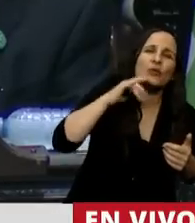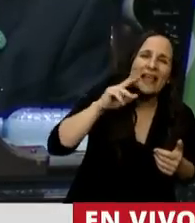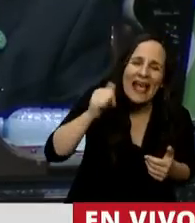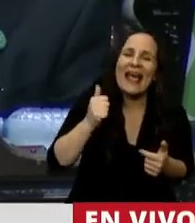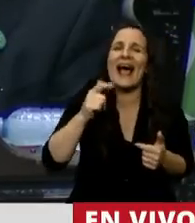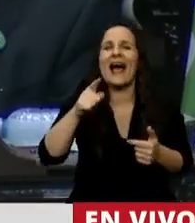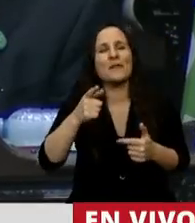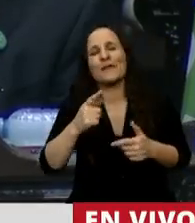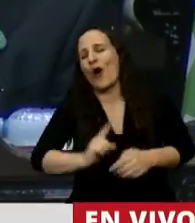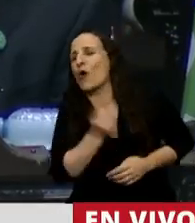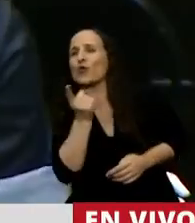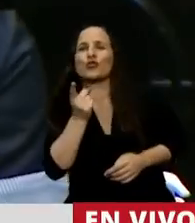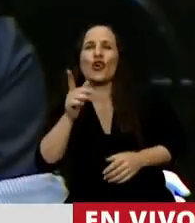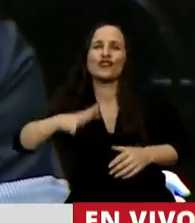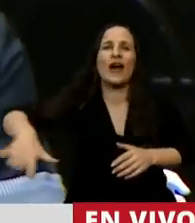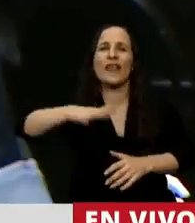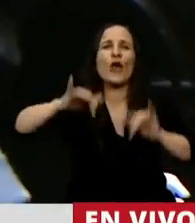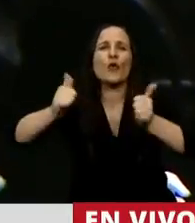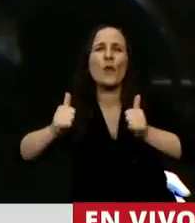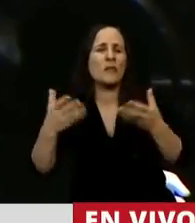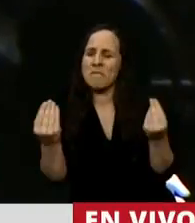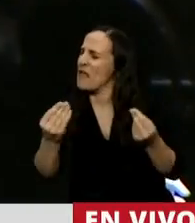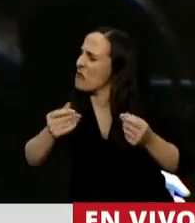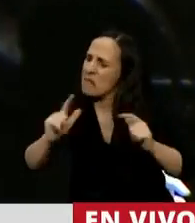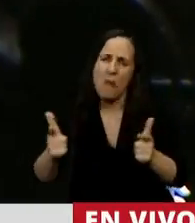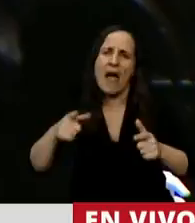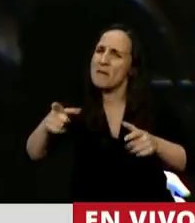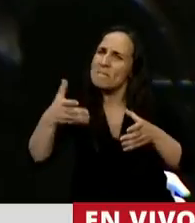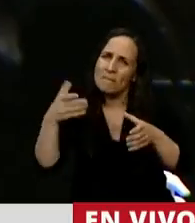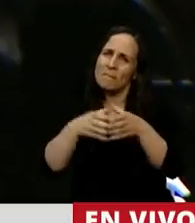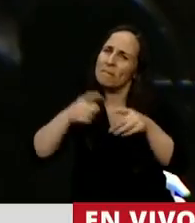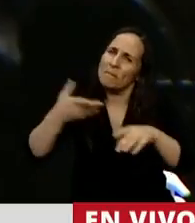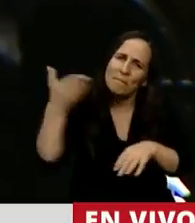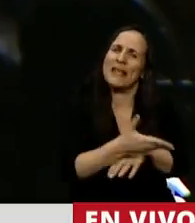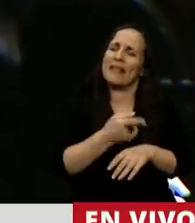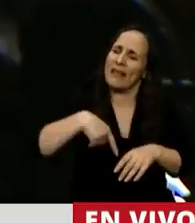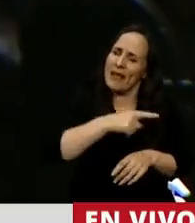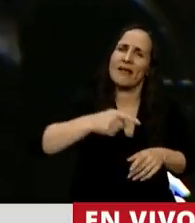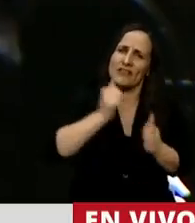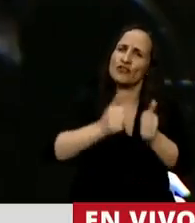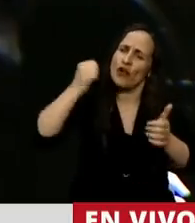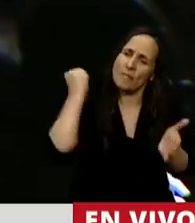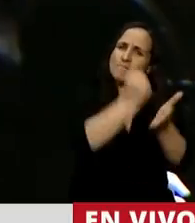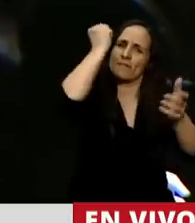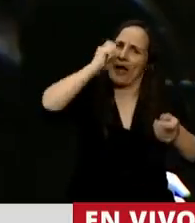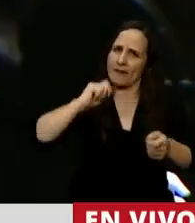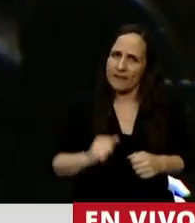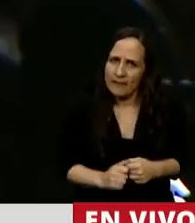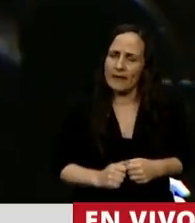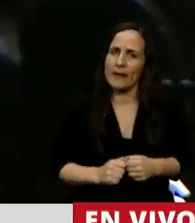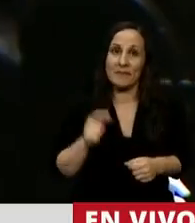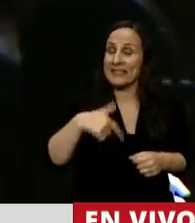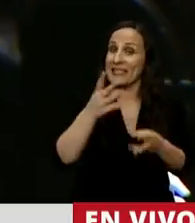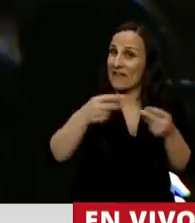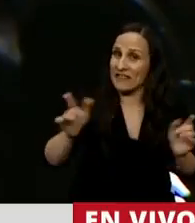esa juventud tan valiente que está en la calle sin miedo pidiéndole a su partido que haga historia. Por último, recordar, y con esto